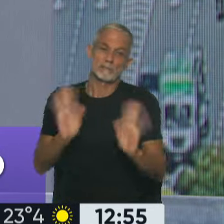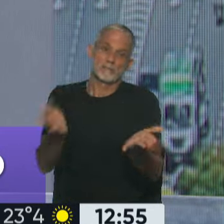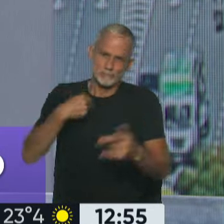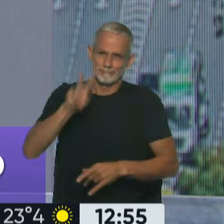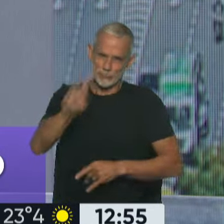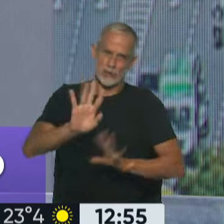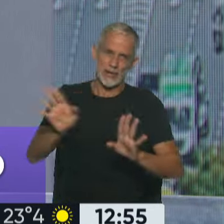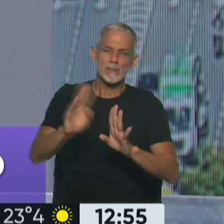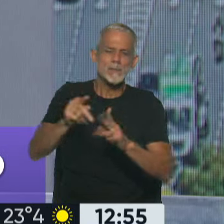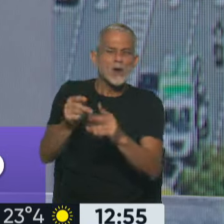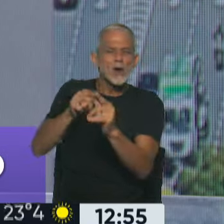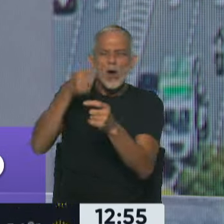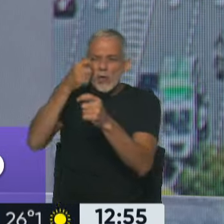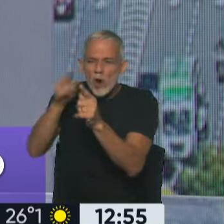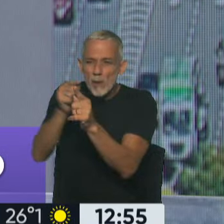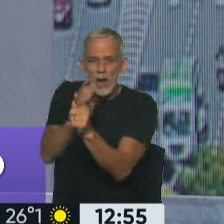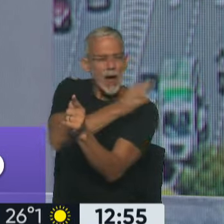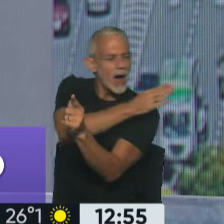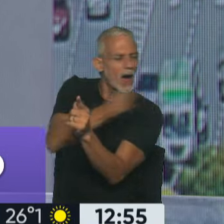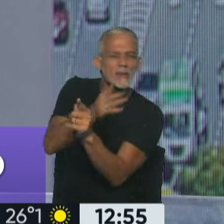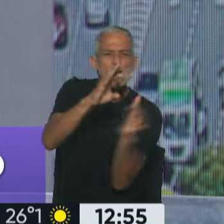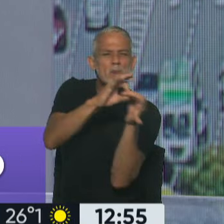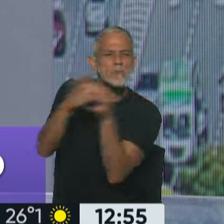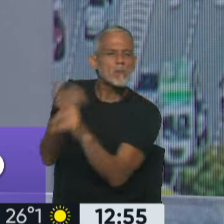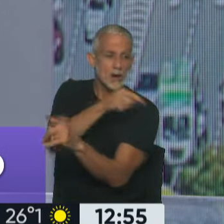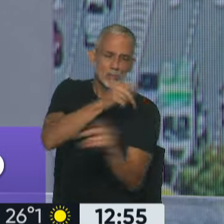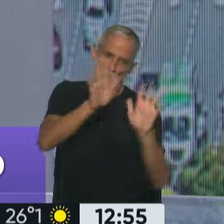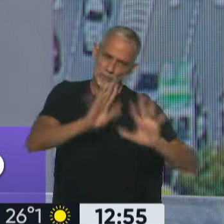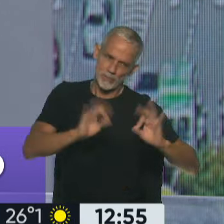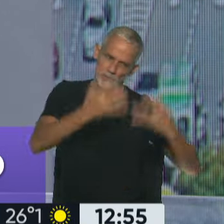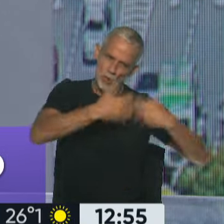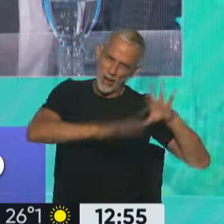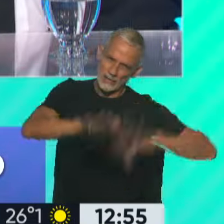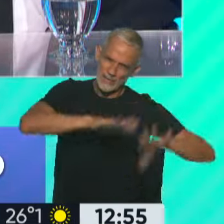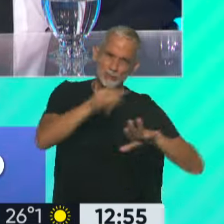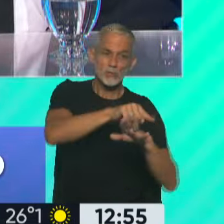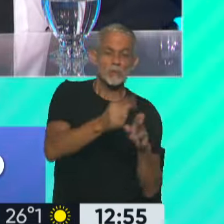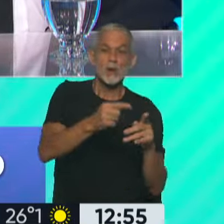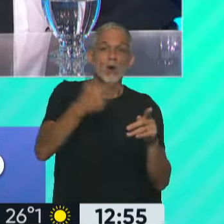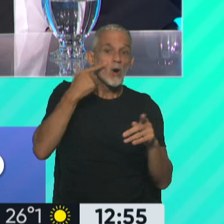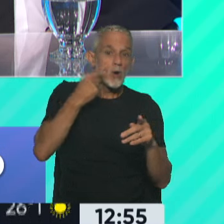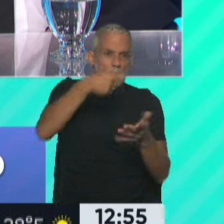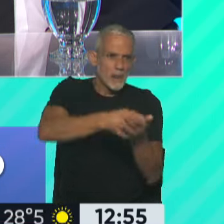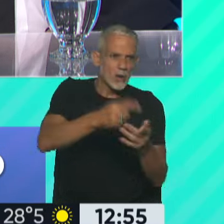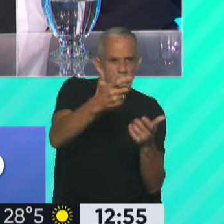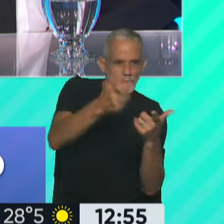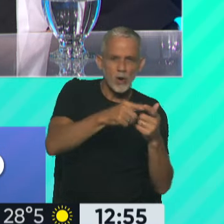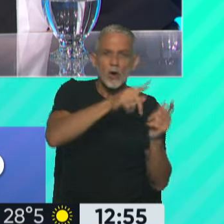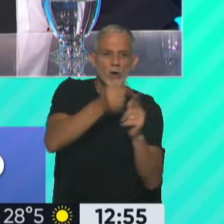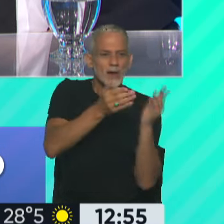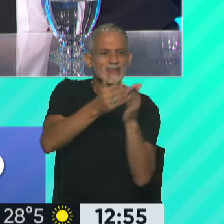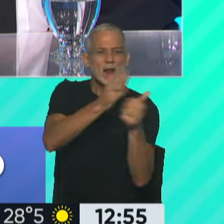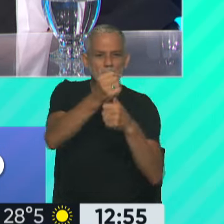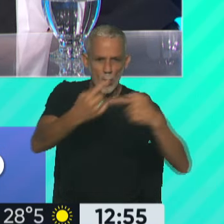uno ve, la compraventa de la droga. Atrás hay logística, hay sicariato, hay medio de